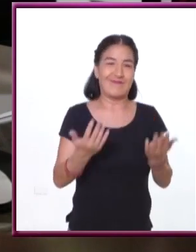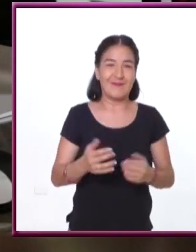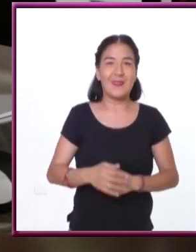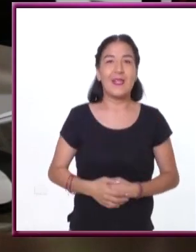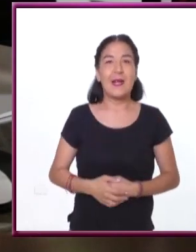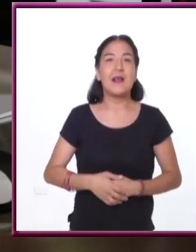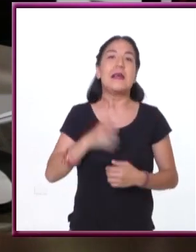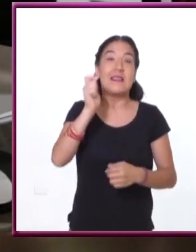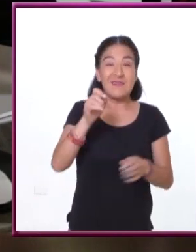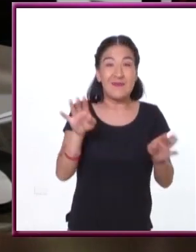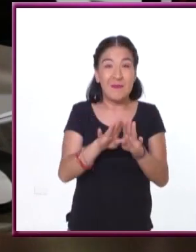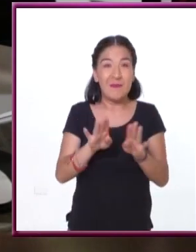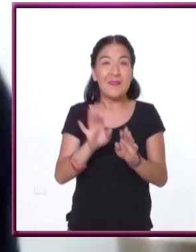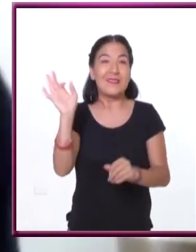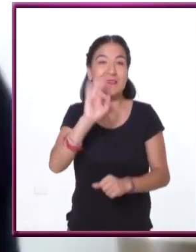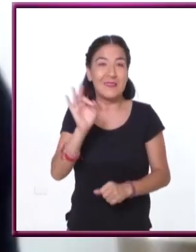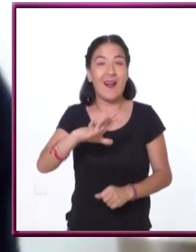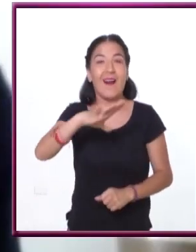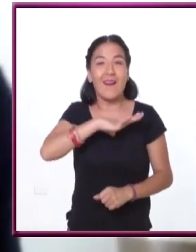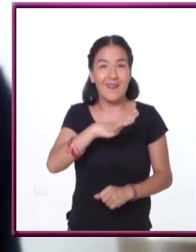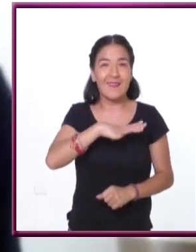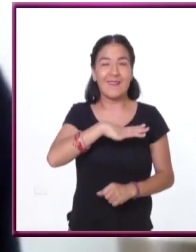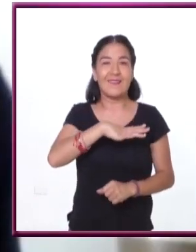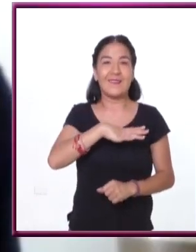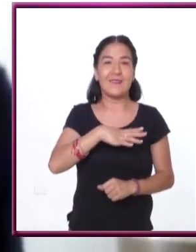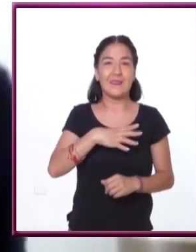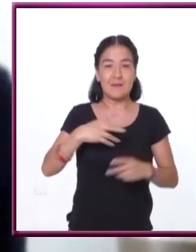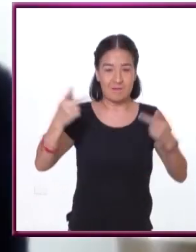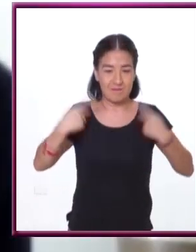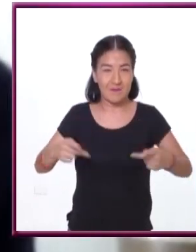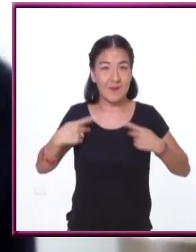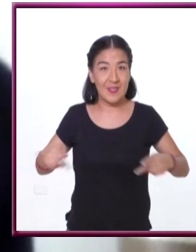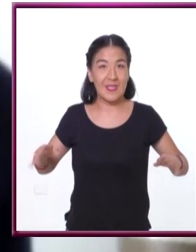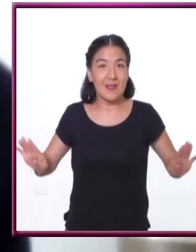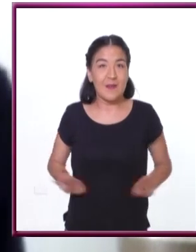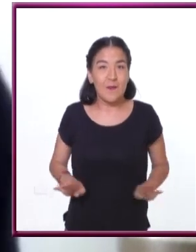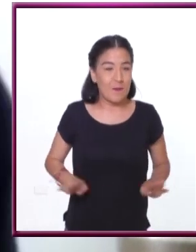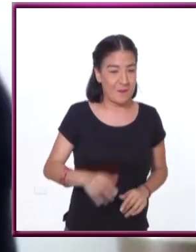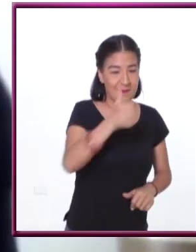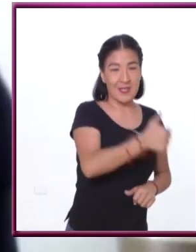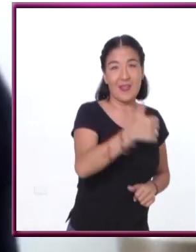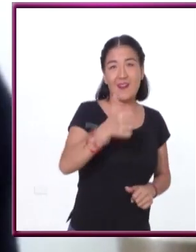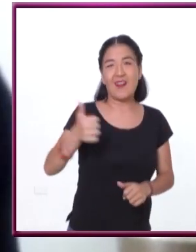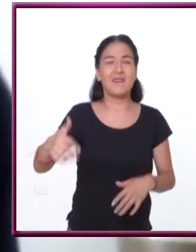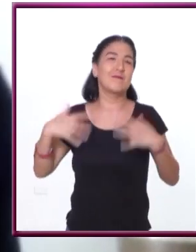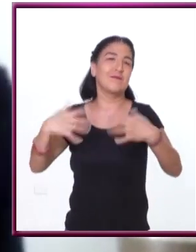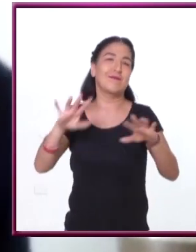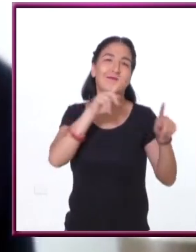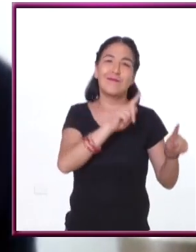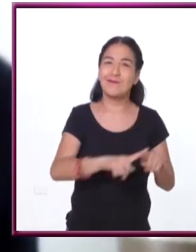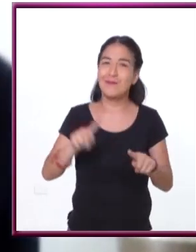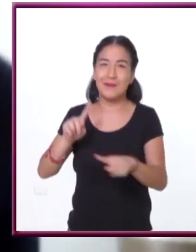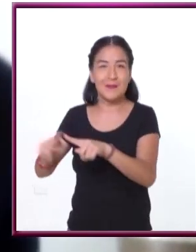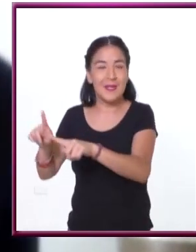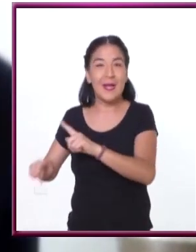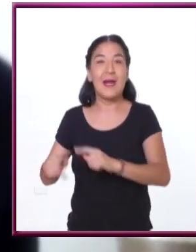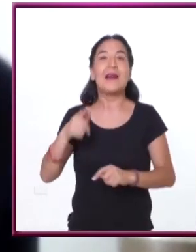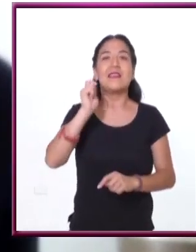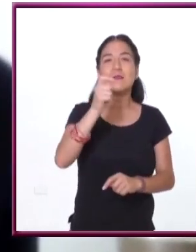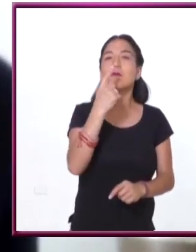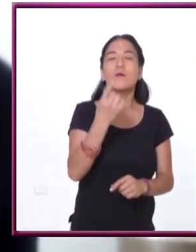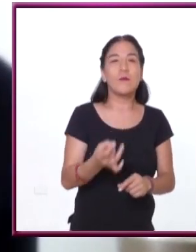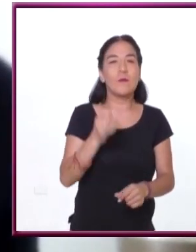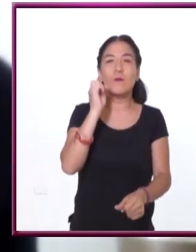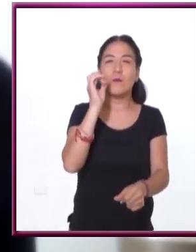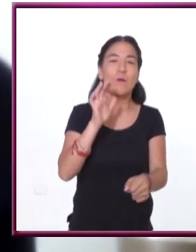tenemos son altas posibilidades de conductas, un número muy amplio de posibilidades, y lo que tenemos